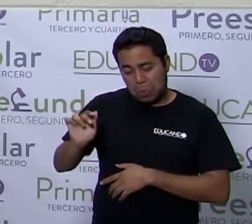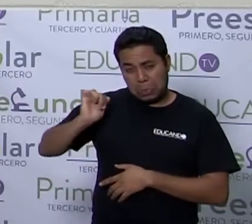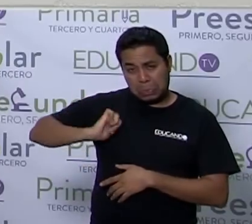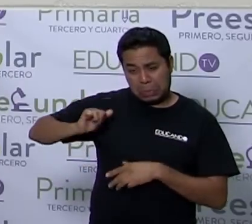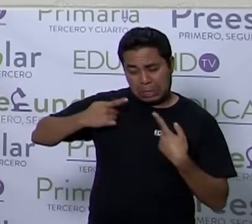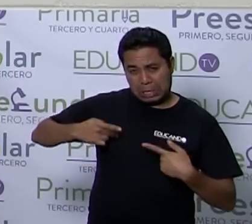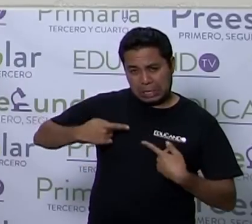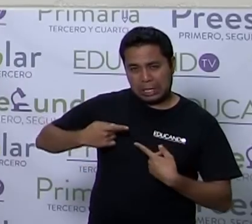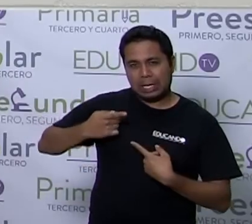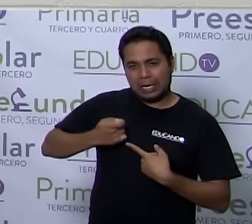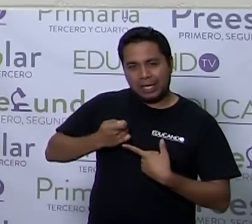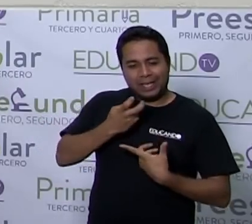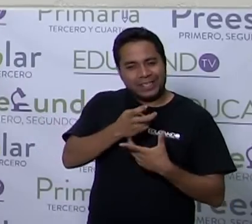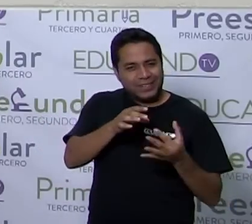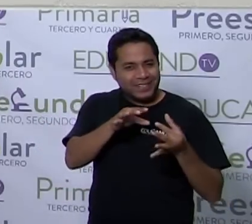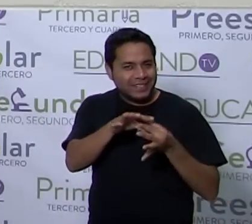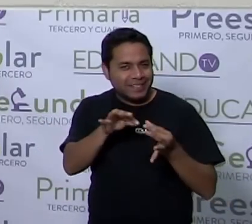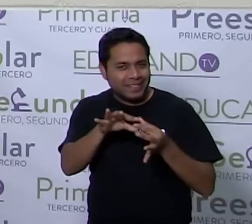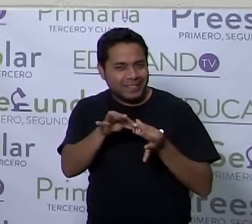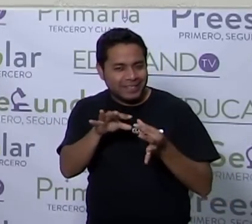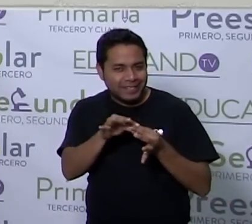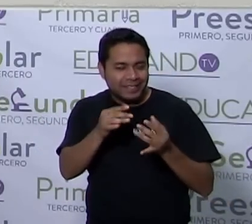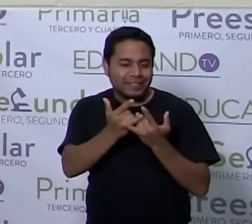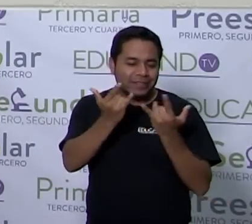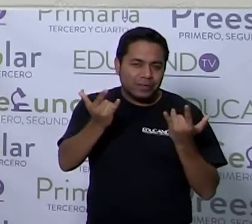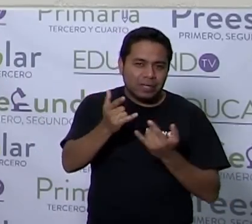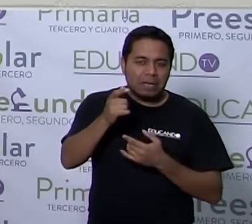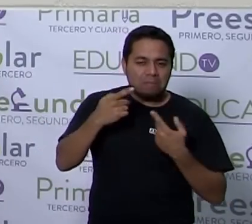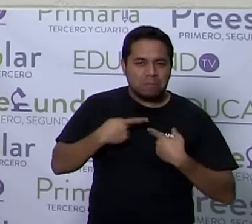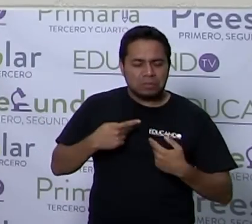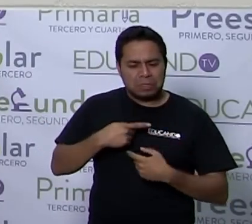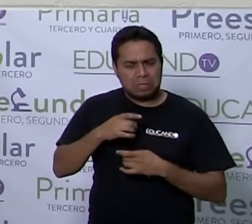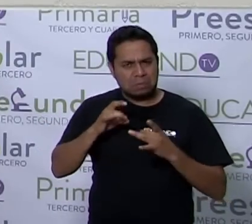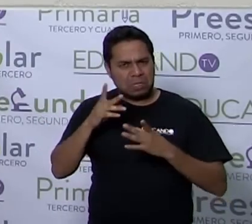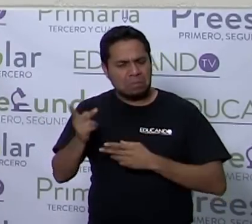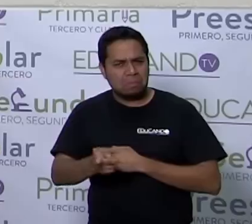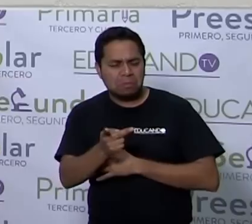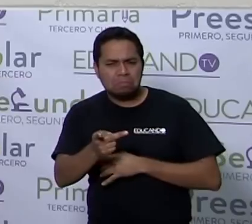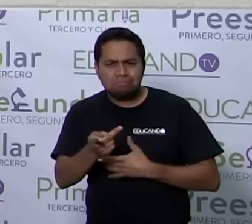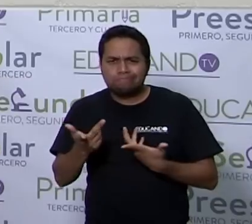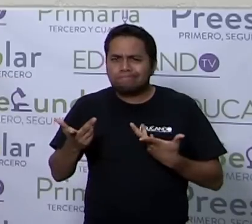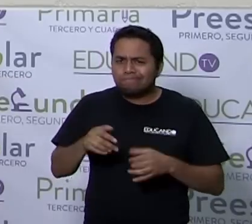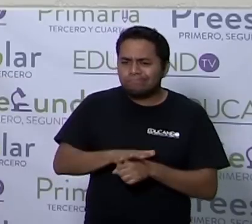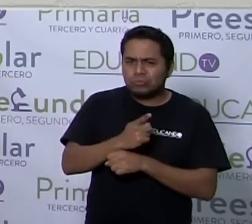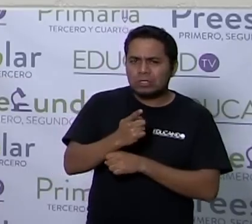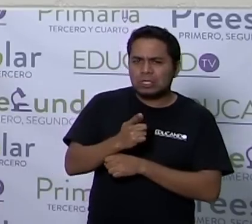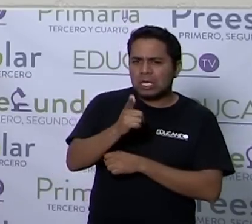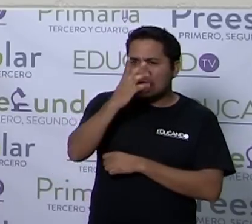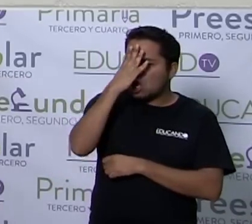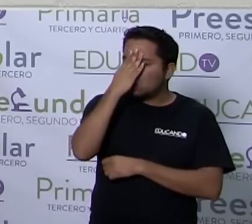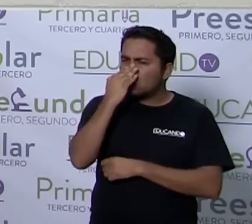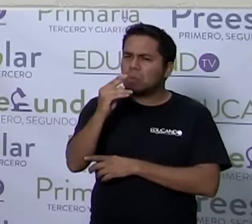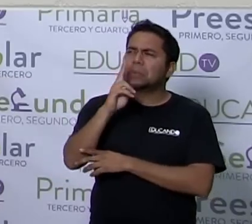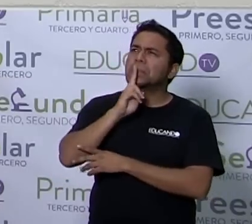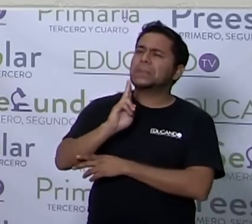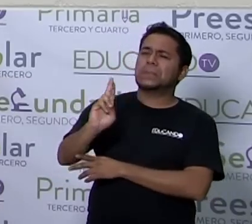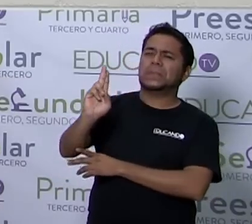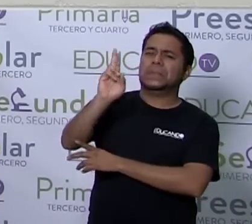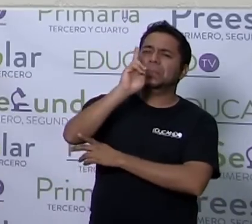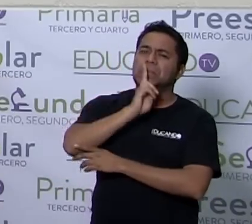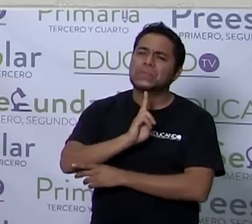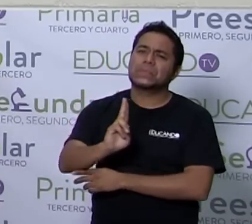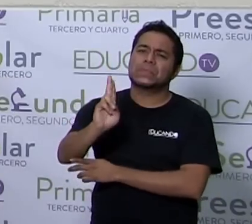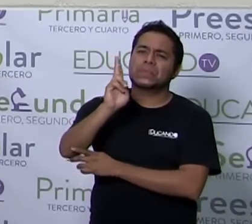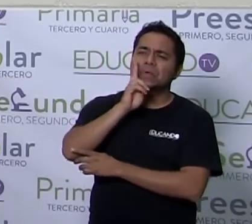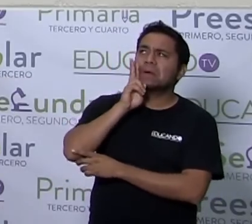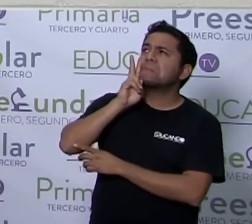daban respuestas como estas cuando las personas preguntaban: ¿y por qué el lobo aúlla todas las noches mirando